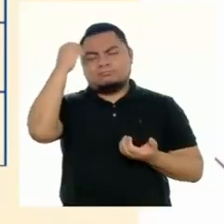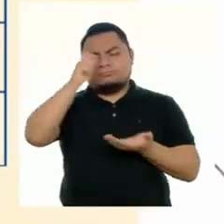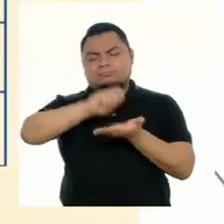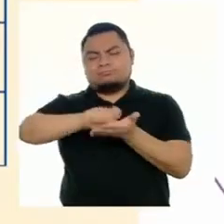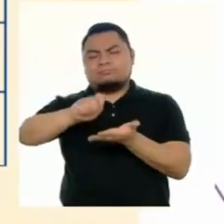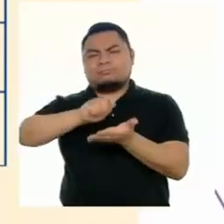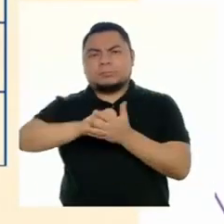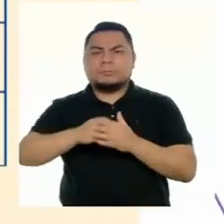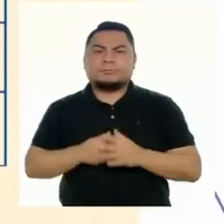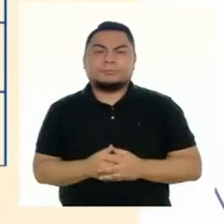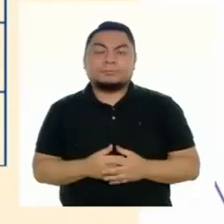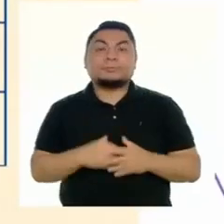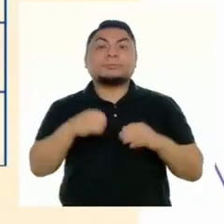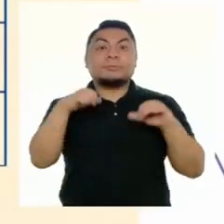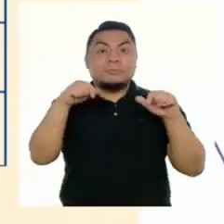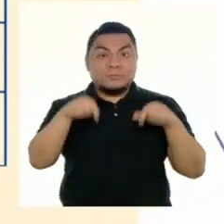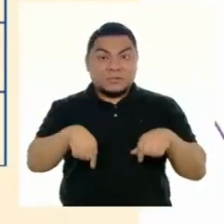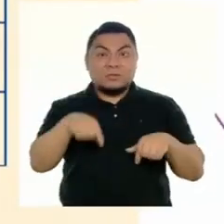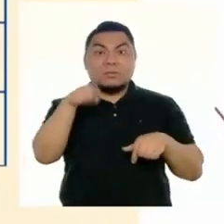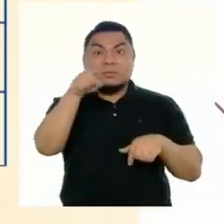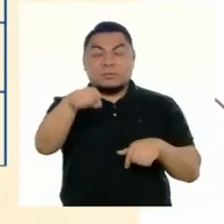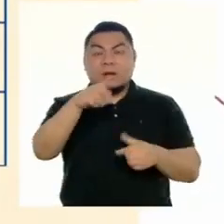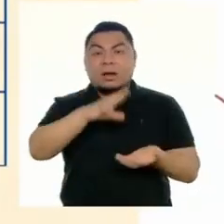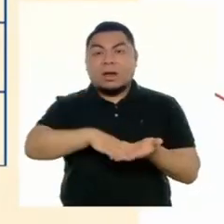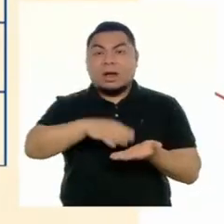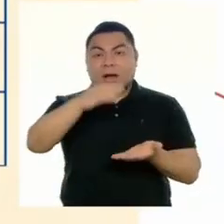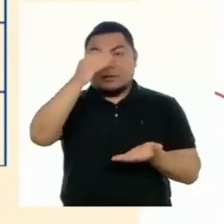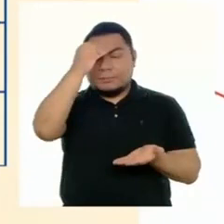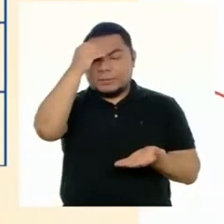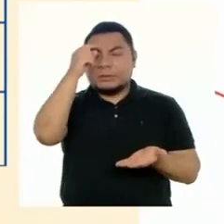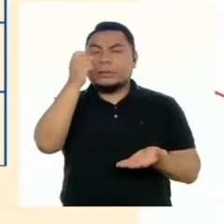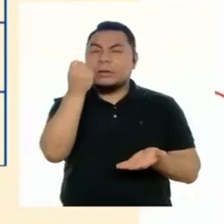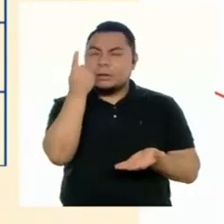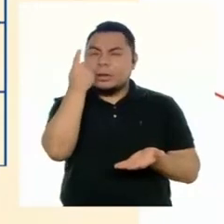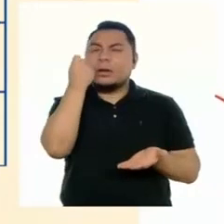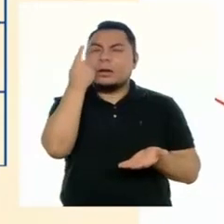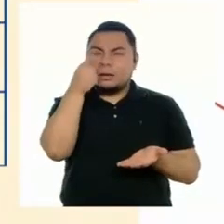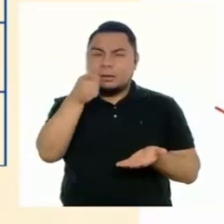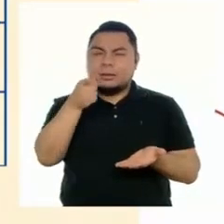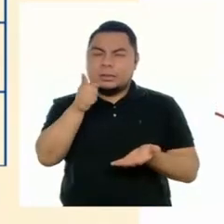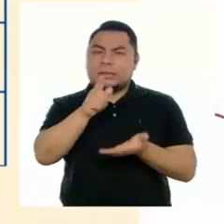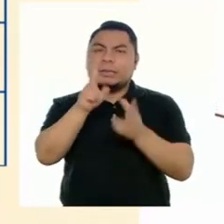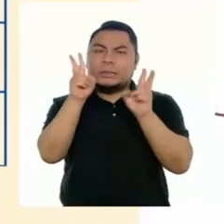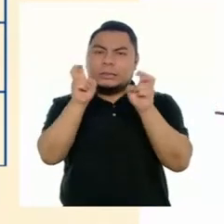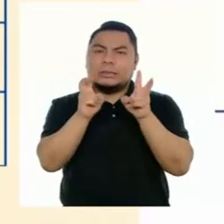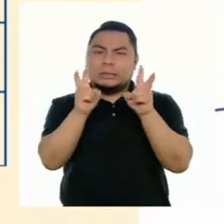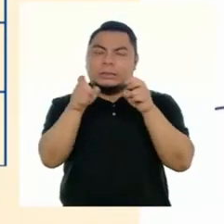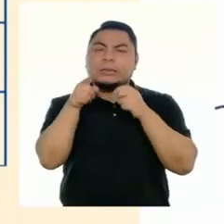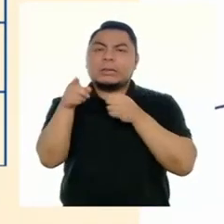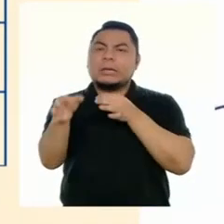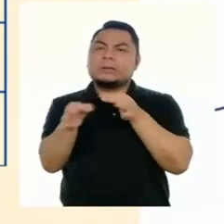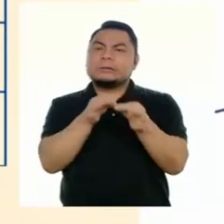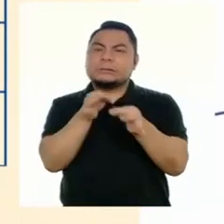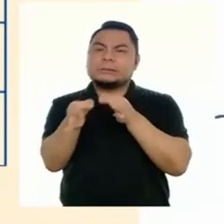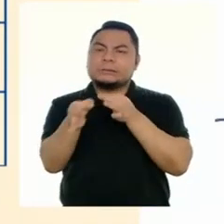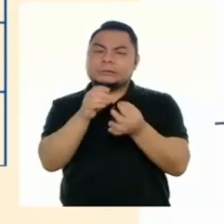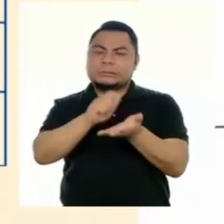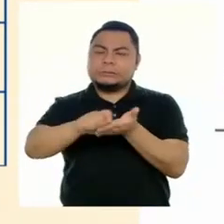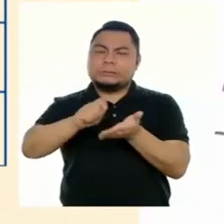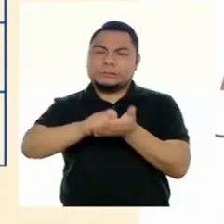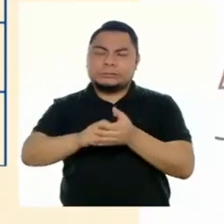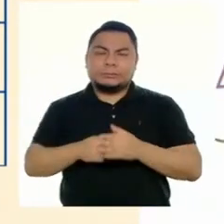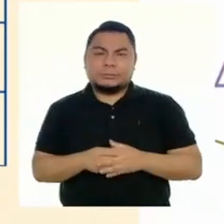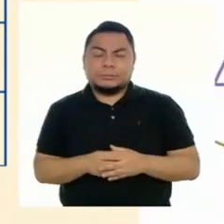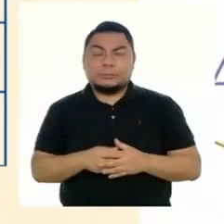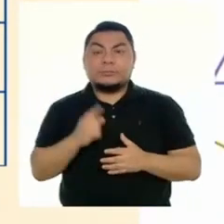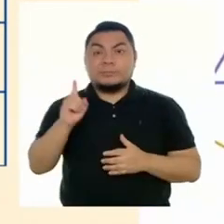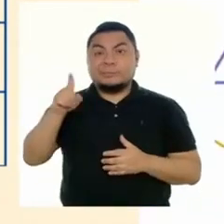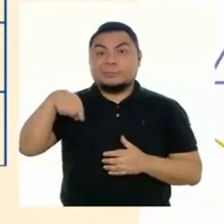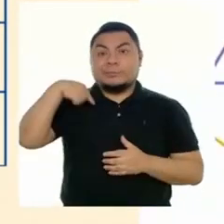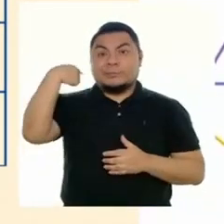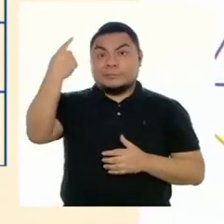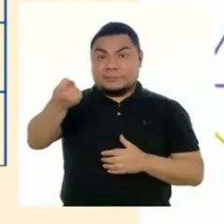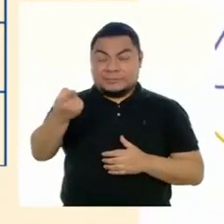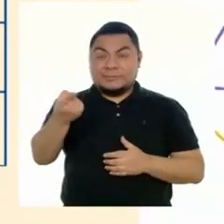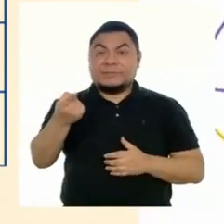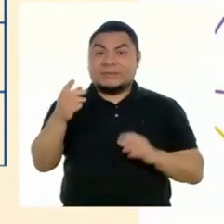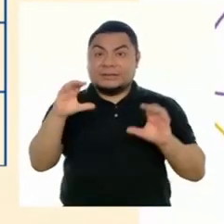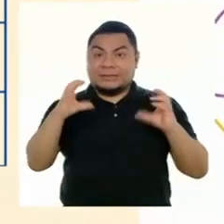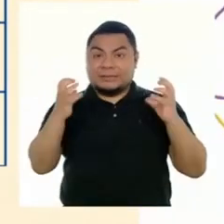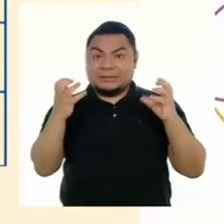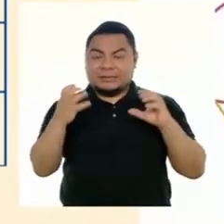hoy vamos a empezar a comprender más del tema y de los textos argumentativos. Y en el próximo